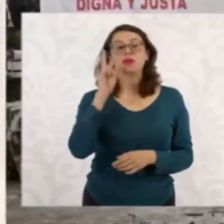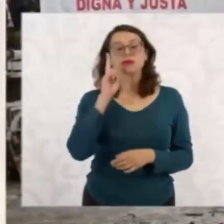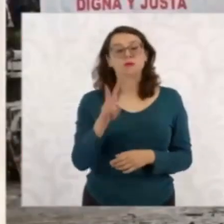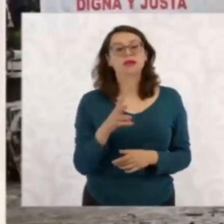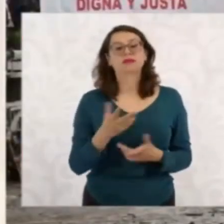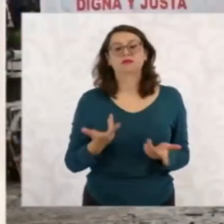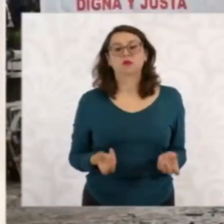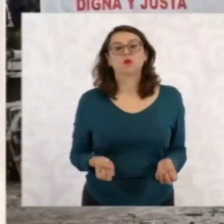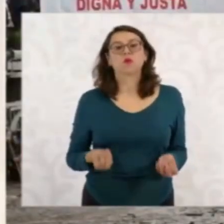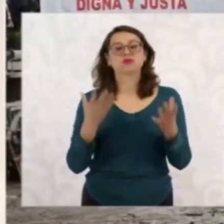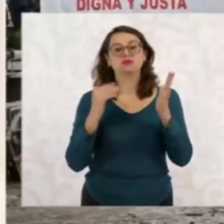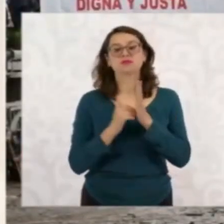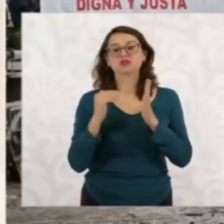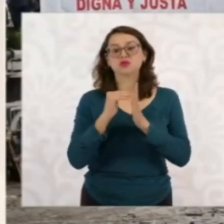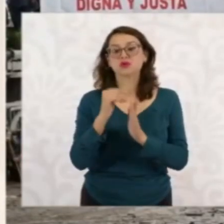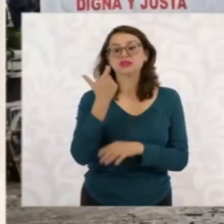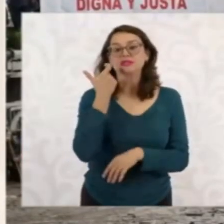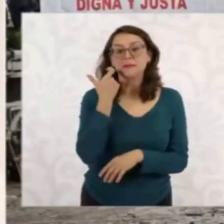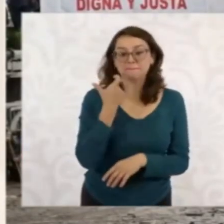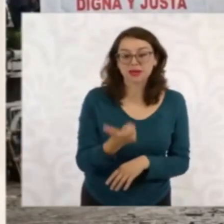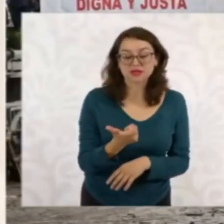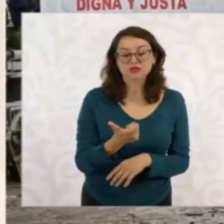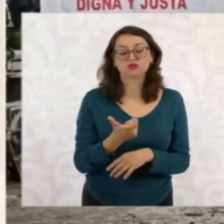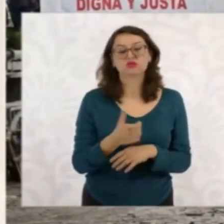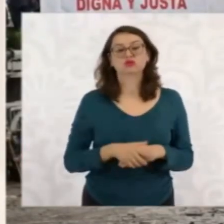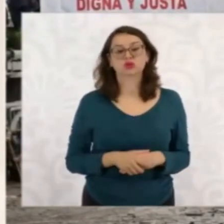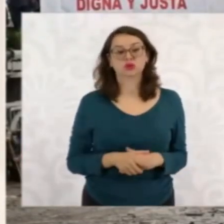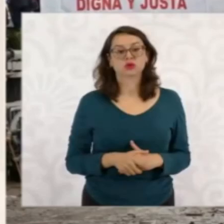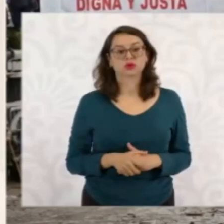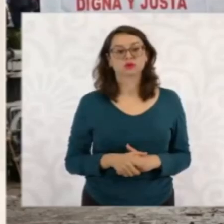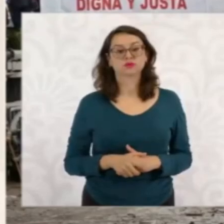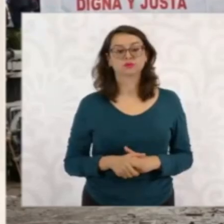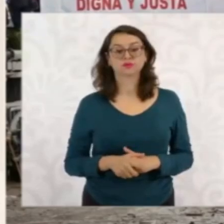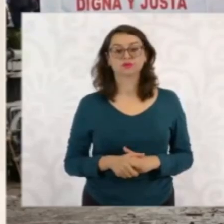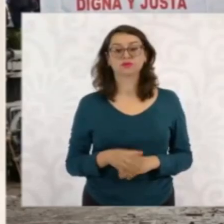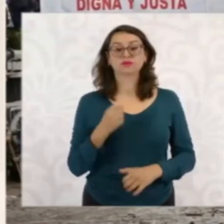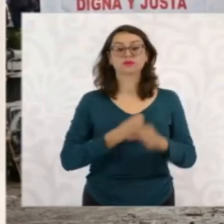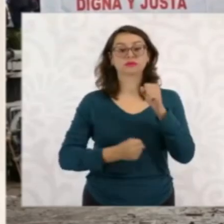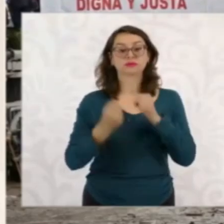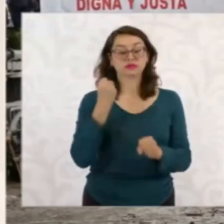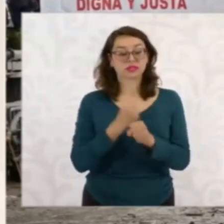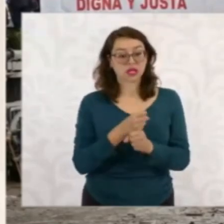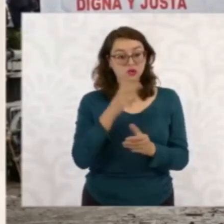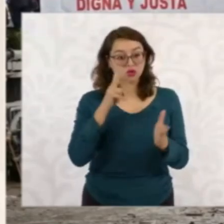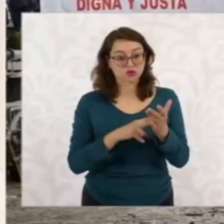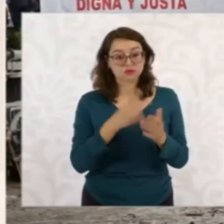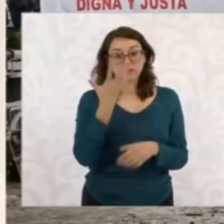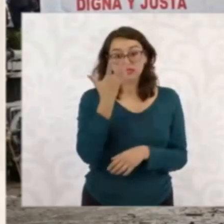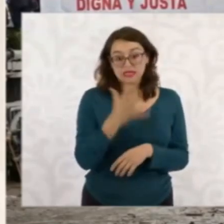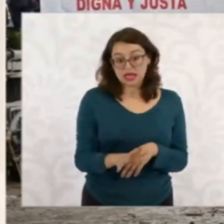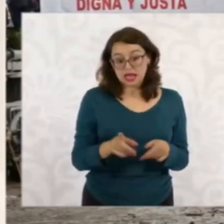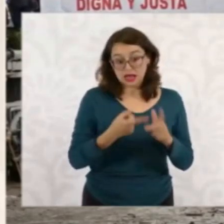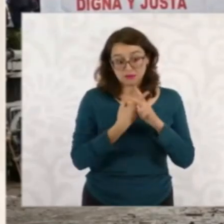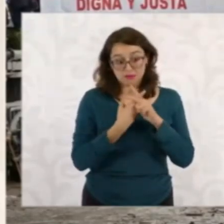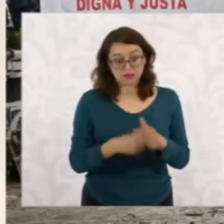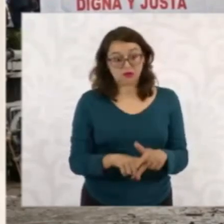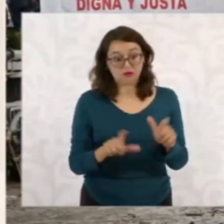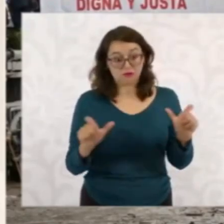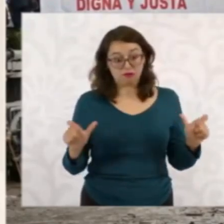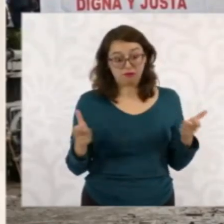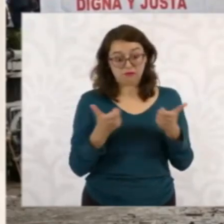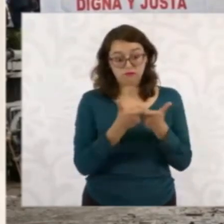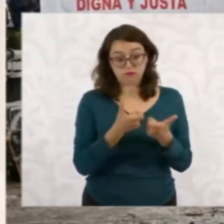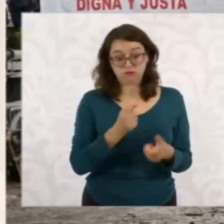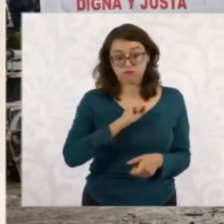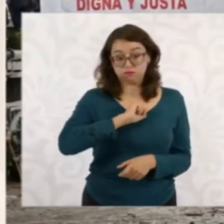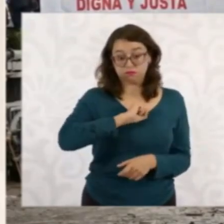nominales. Y aquí, este es el 2010, aquí es cuando aparece el fideicomiso. Vemos cómo se